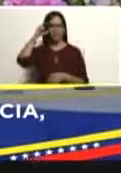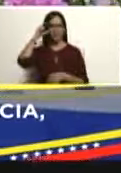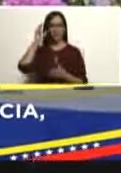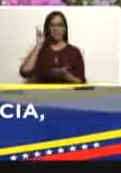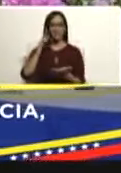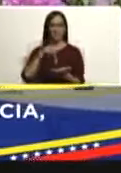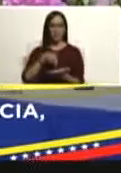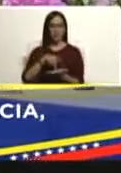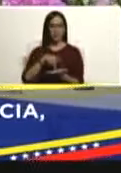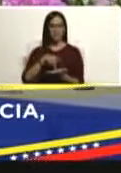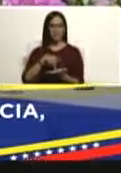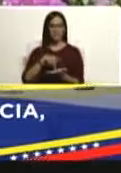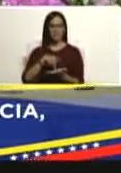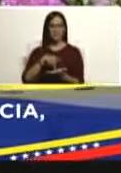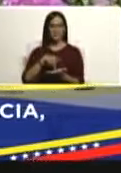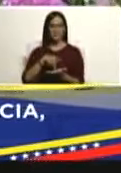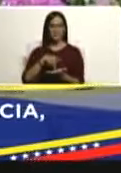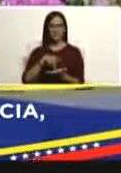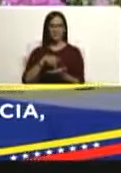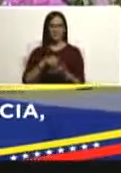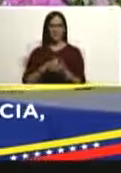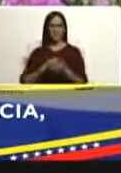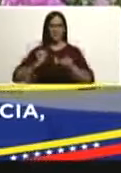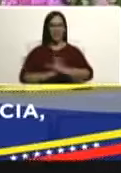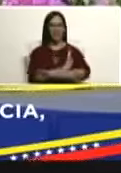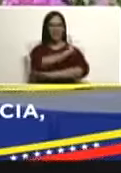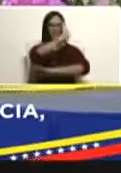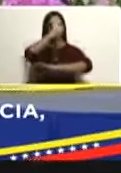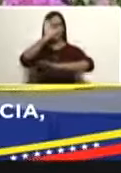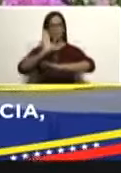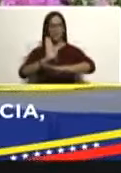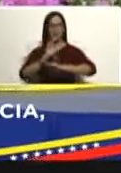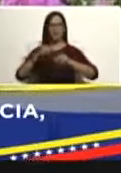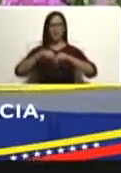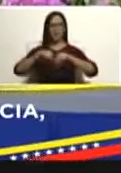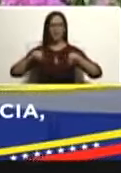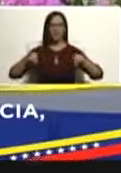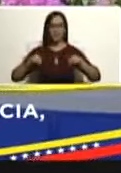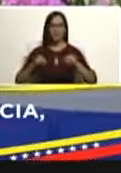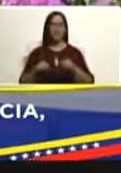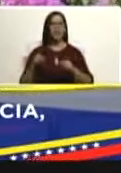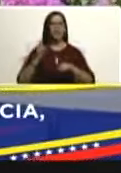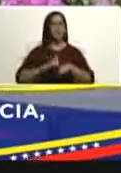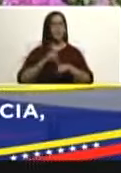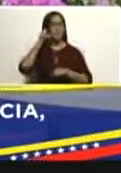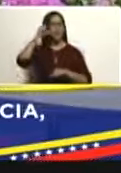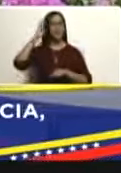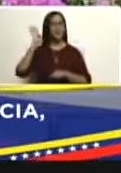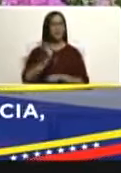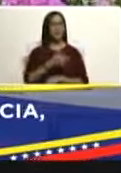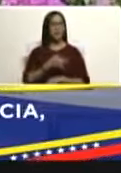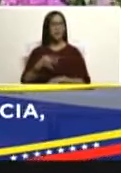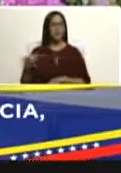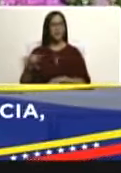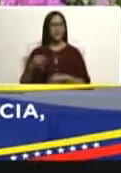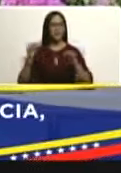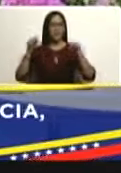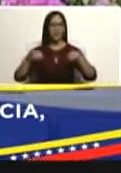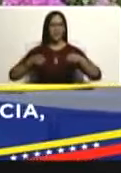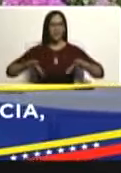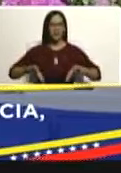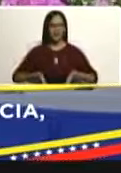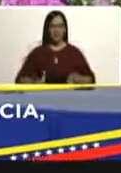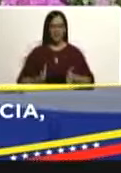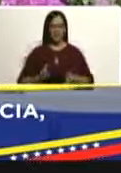llegó. Debajo del cielo y la tierra, el tiempo de Dios es perfecto. Y hoy nace la